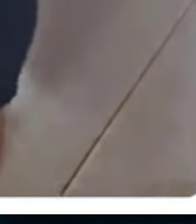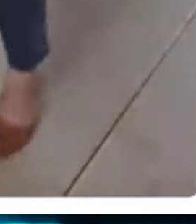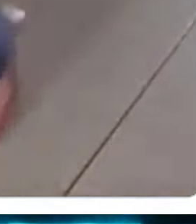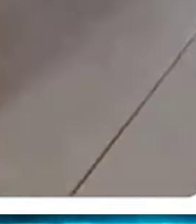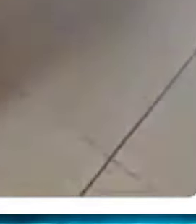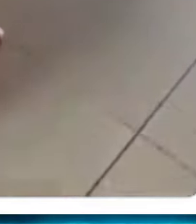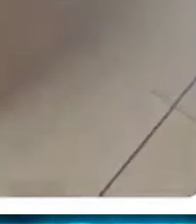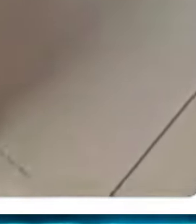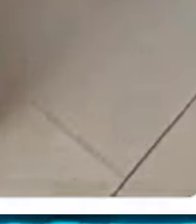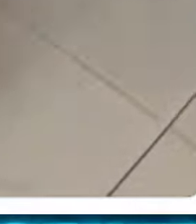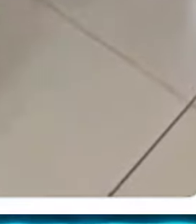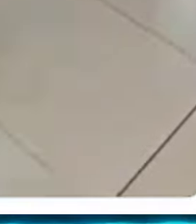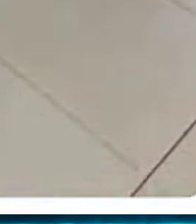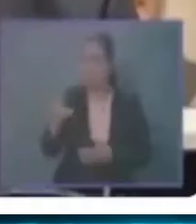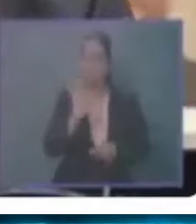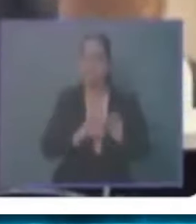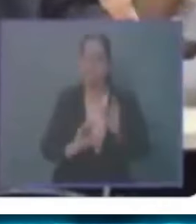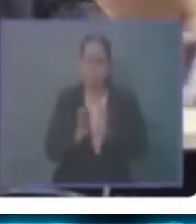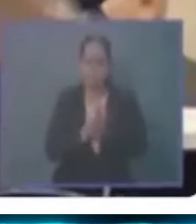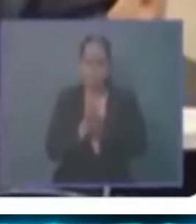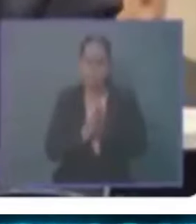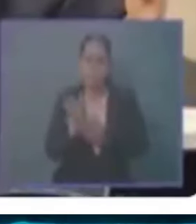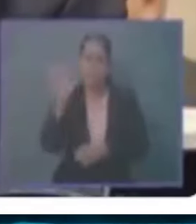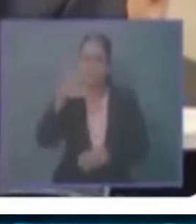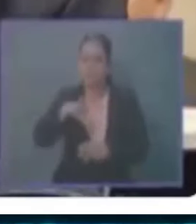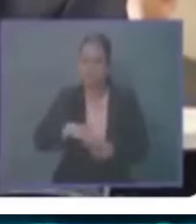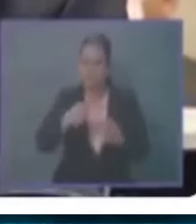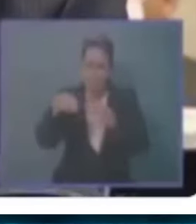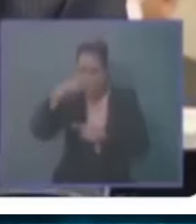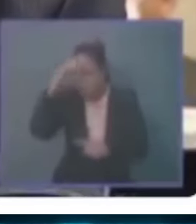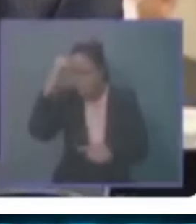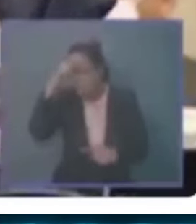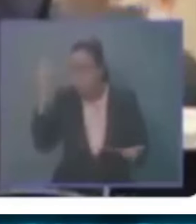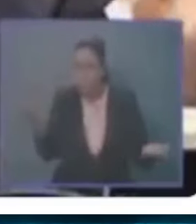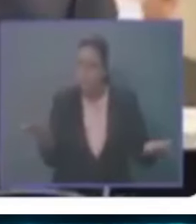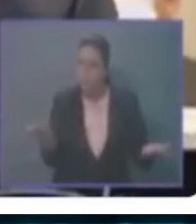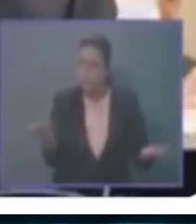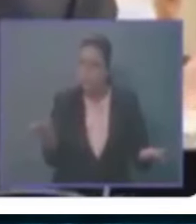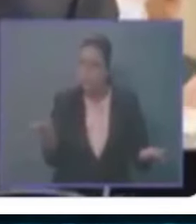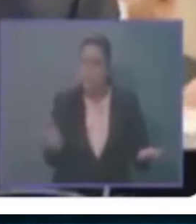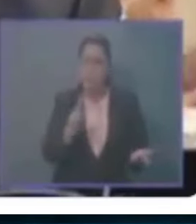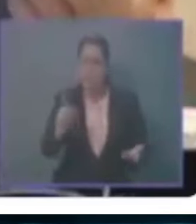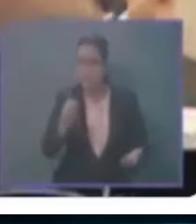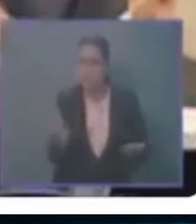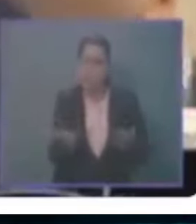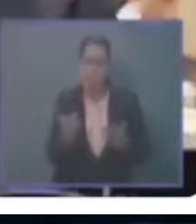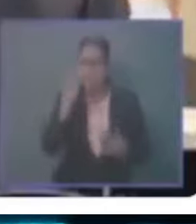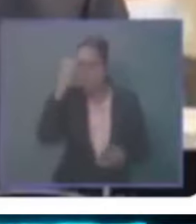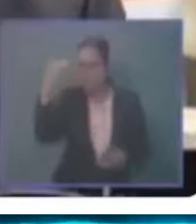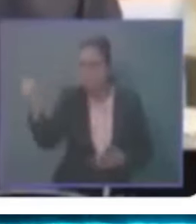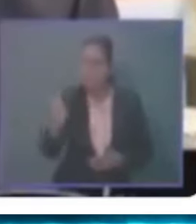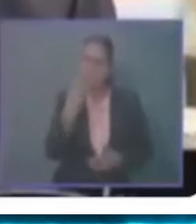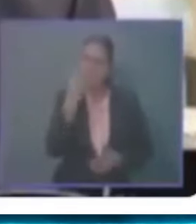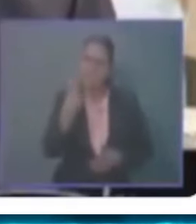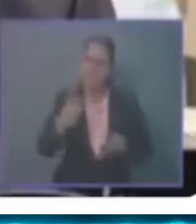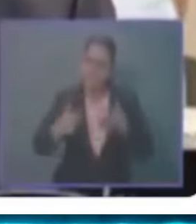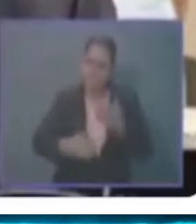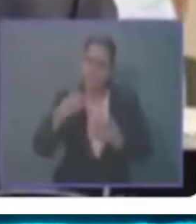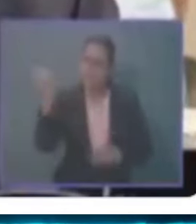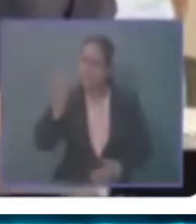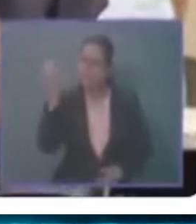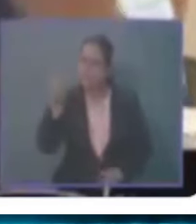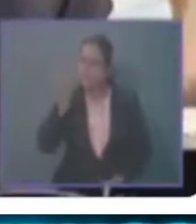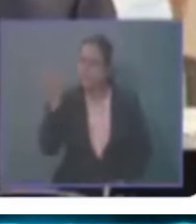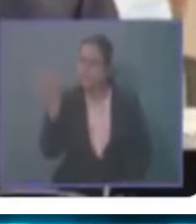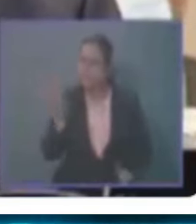Romero sea enviado a la etapa de juicio, en un intento por esclarecer las actividades sospechosas relacionadas con su gestión.